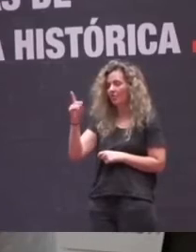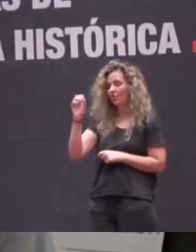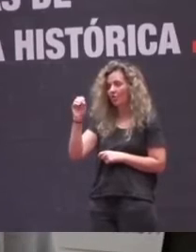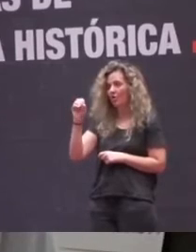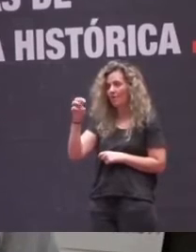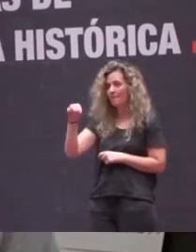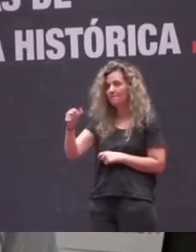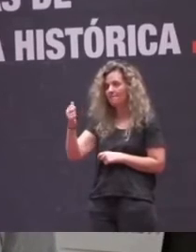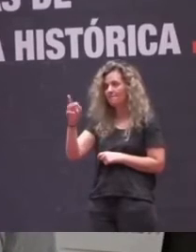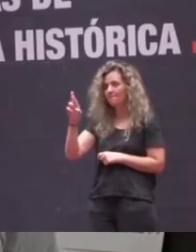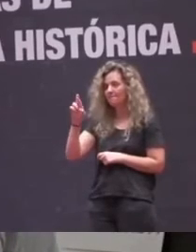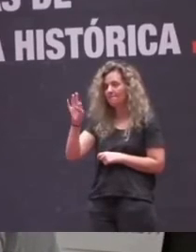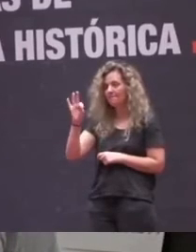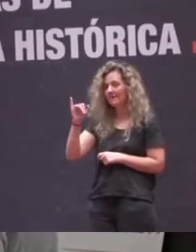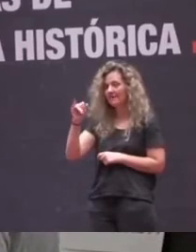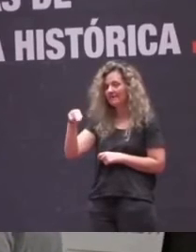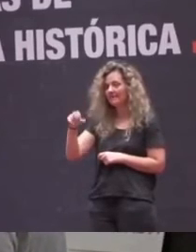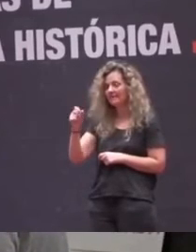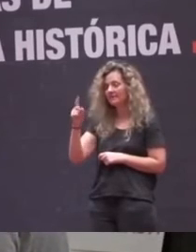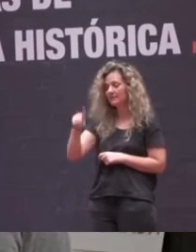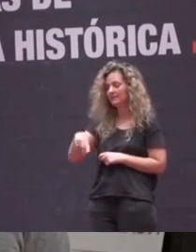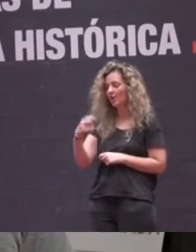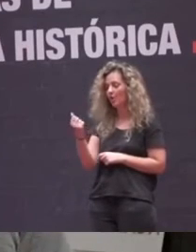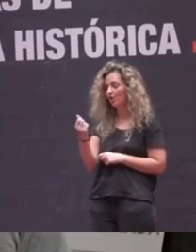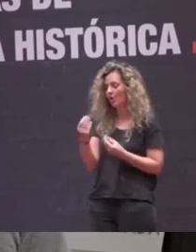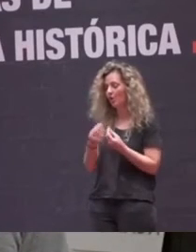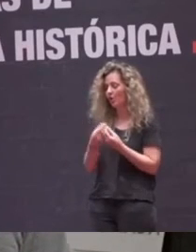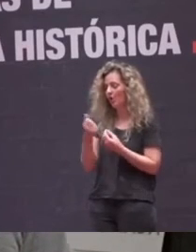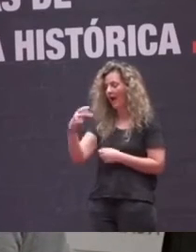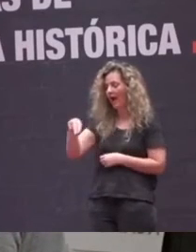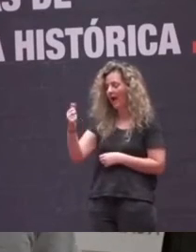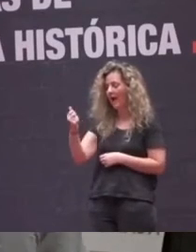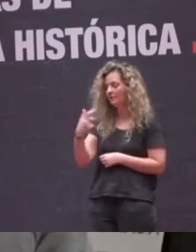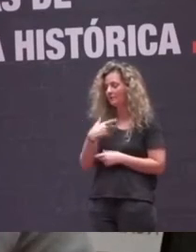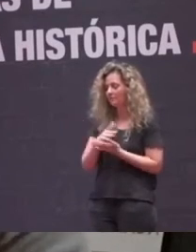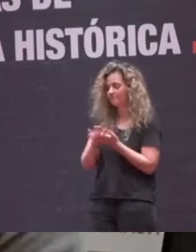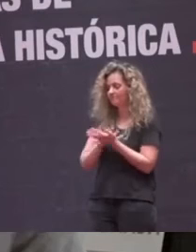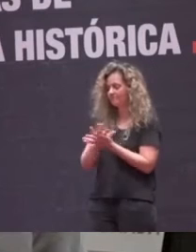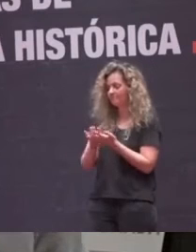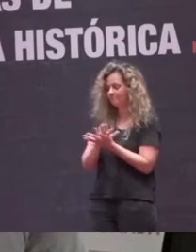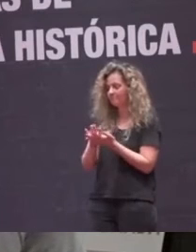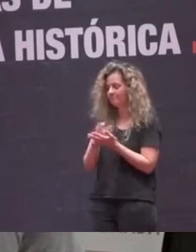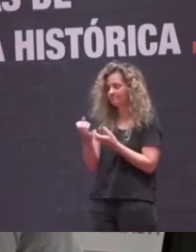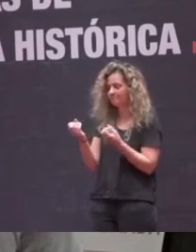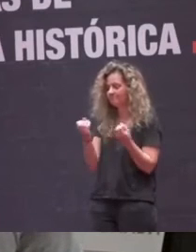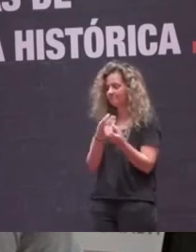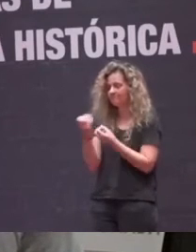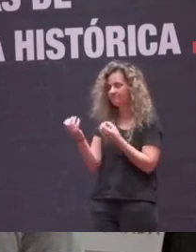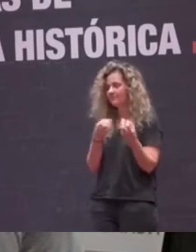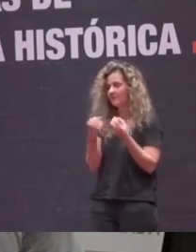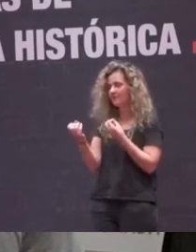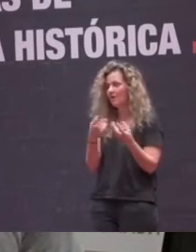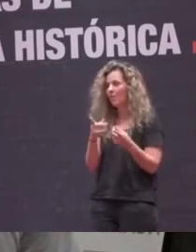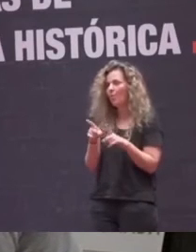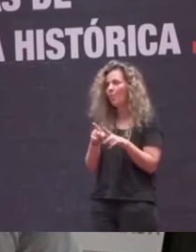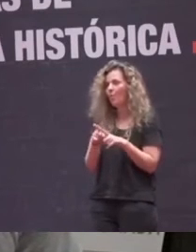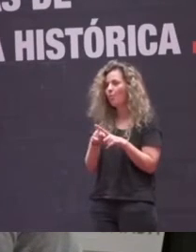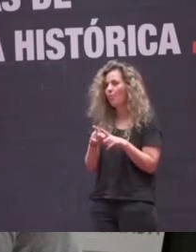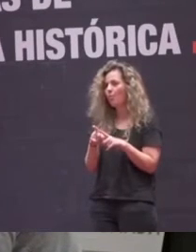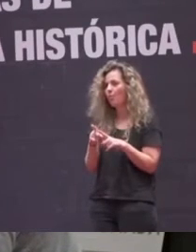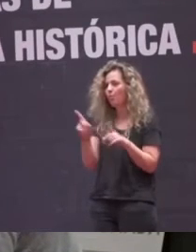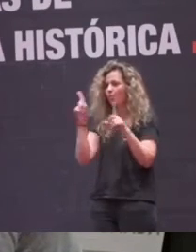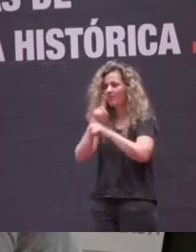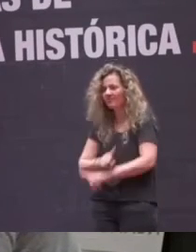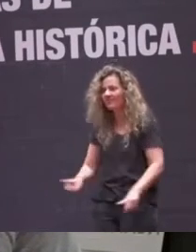estábamos en Madrid Ana Miranda, ¿no? E comentamos, bueno, es decir, que había que elevar eso